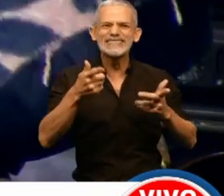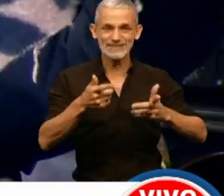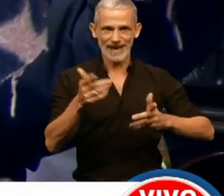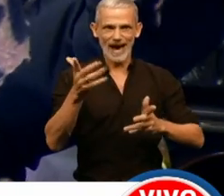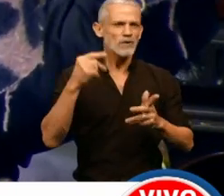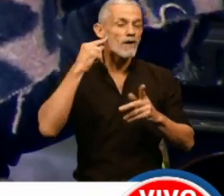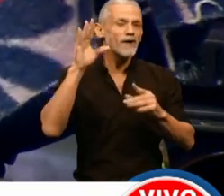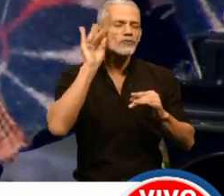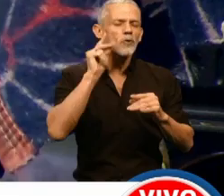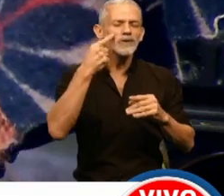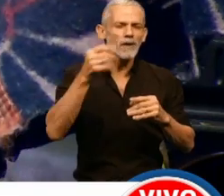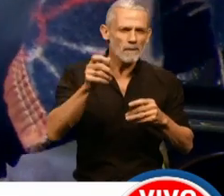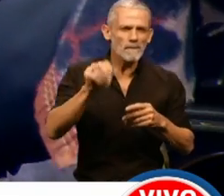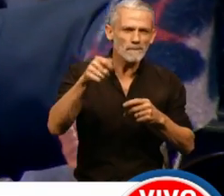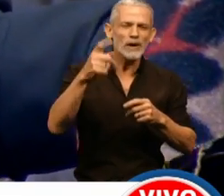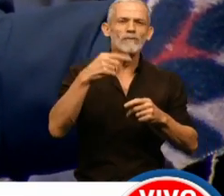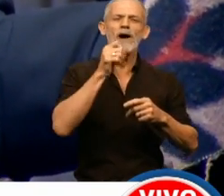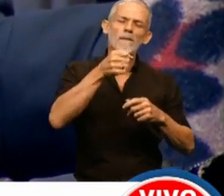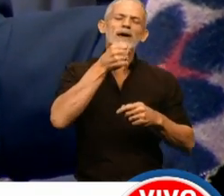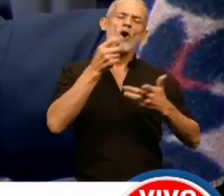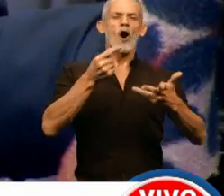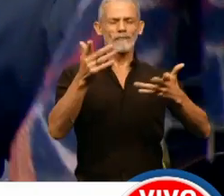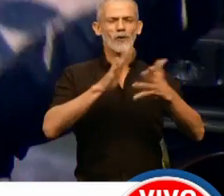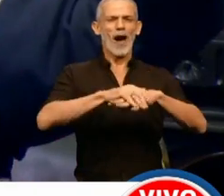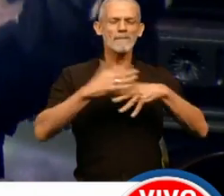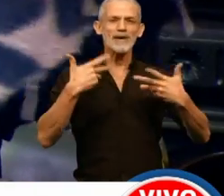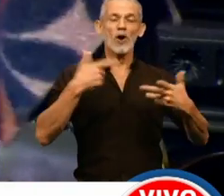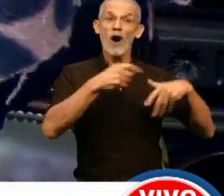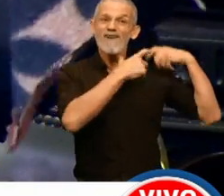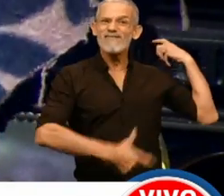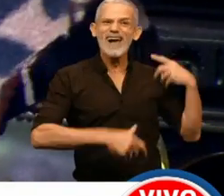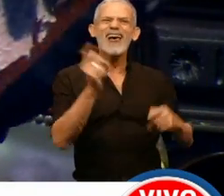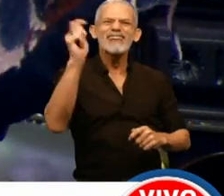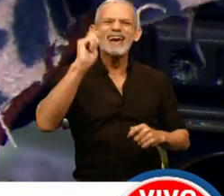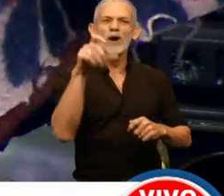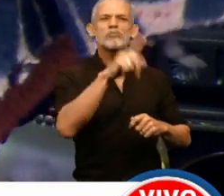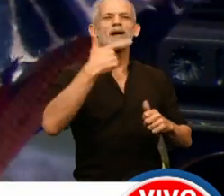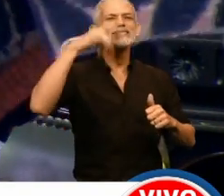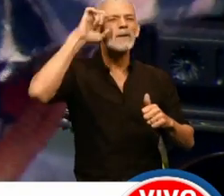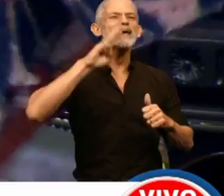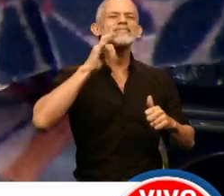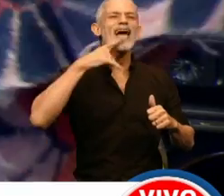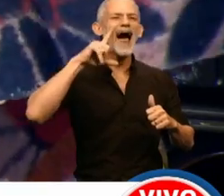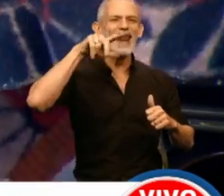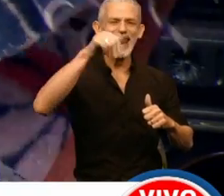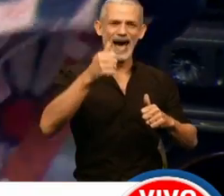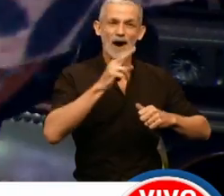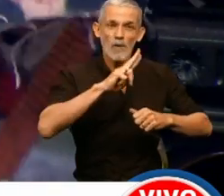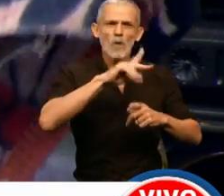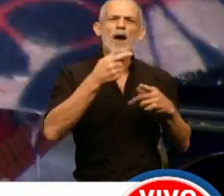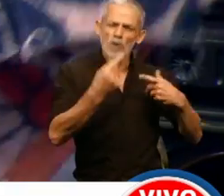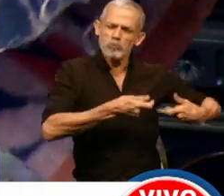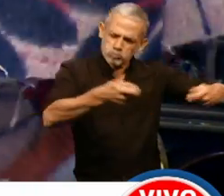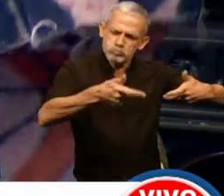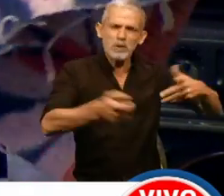no nos escucha no se escucha konami micrófono mi amigo está la frazada de sebastián a que dijo usan